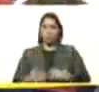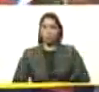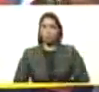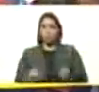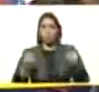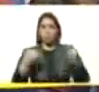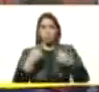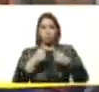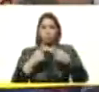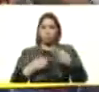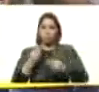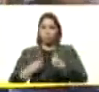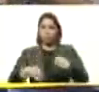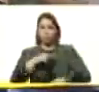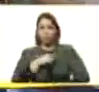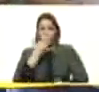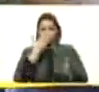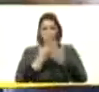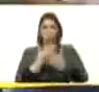¿Cuántas cosas hemos enfrentado?